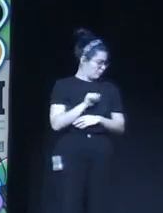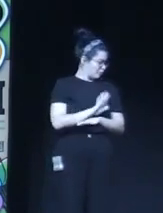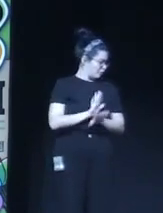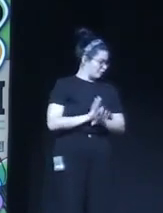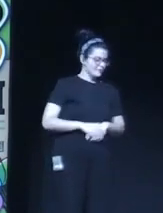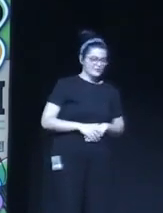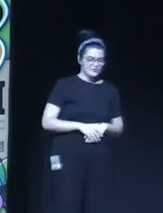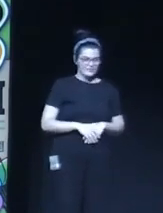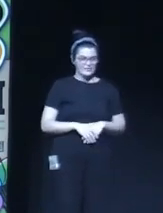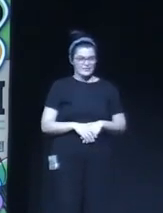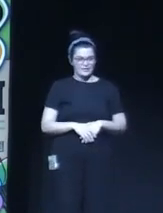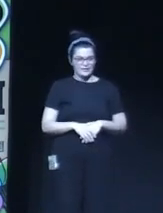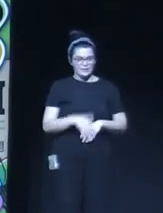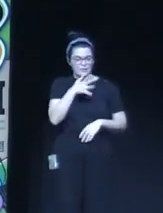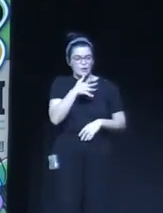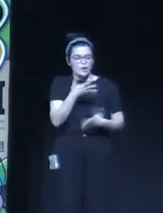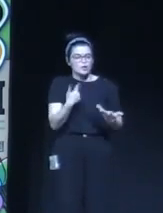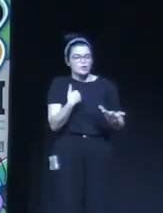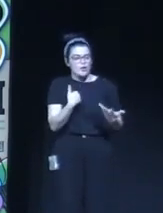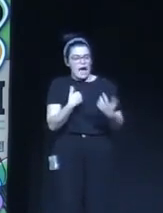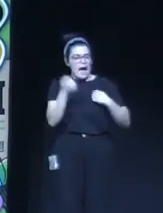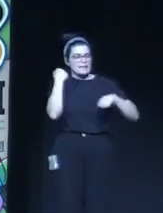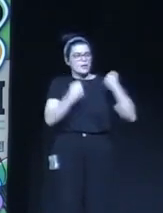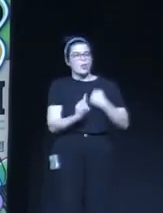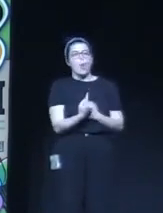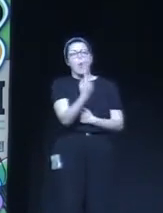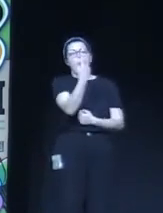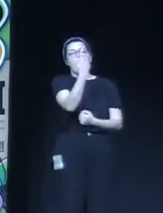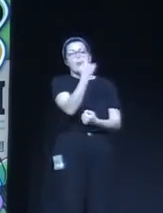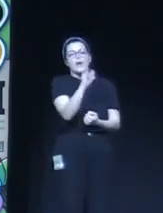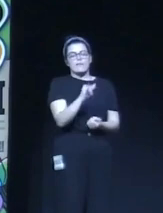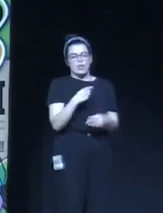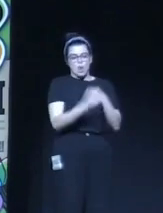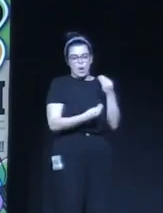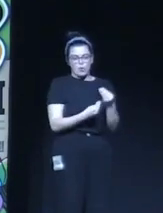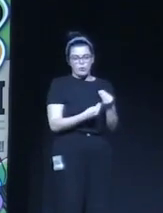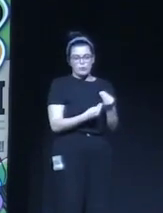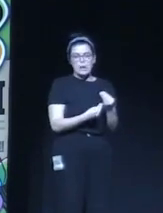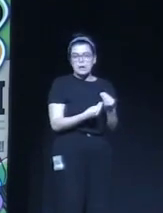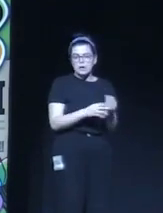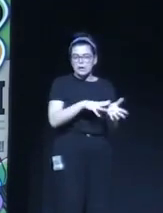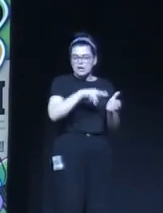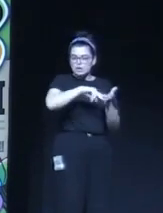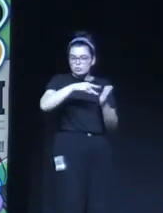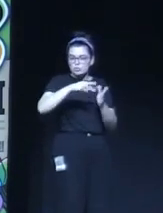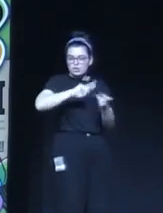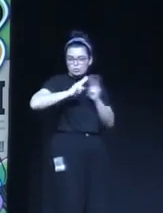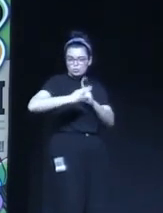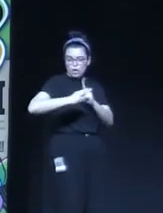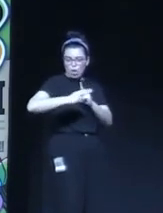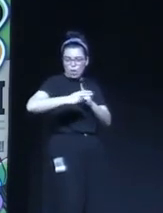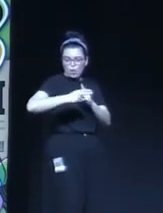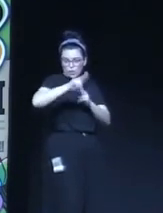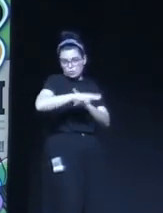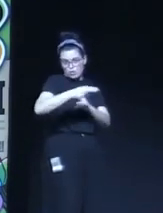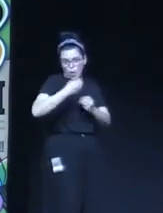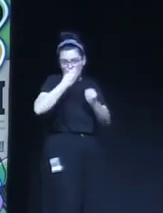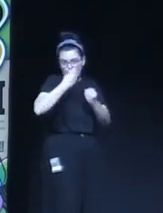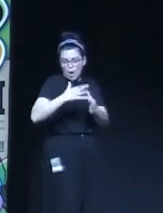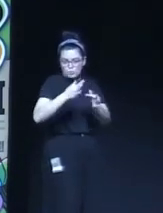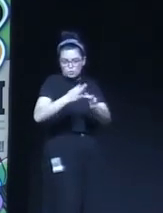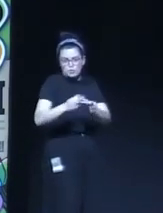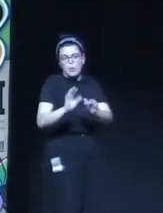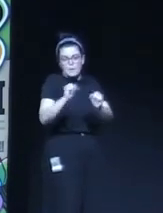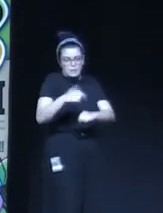porque has hecho una cosa una vez y te ha salido bien. Creo que no. No sé, yo digo que